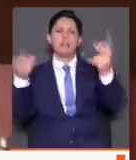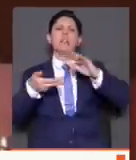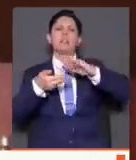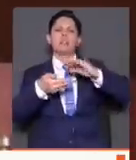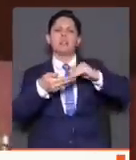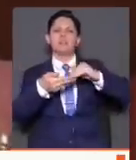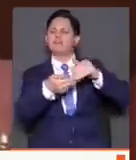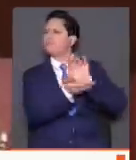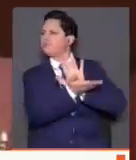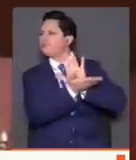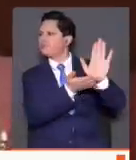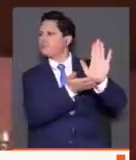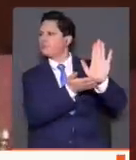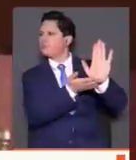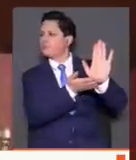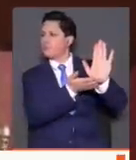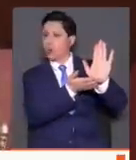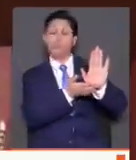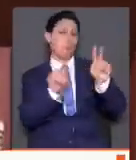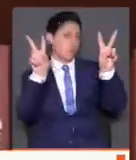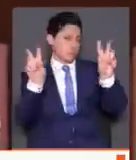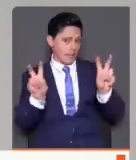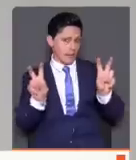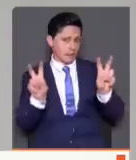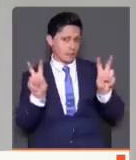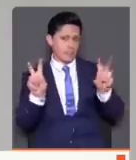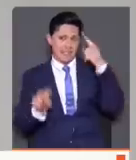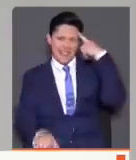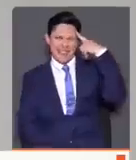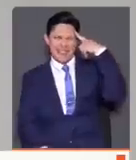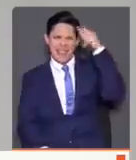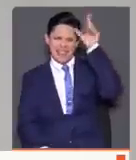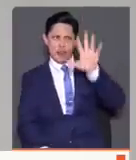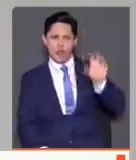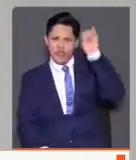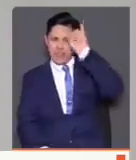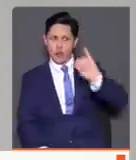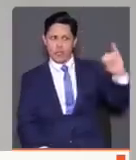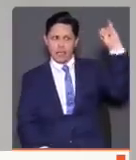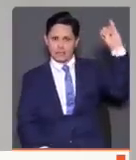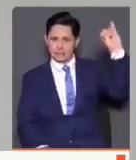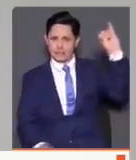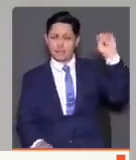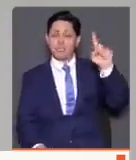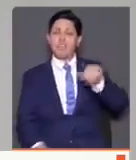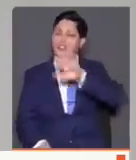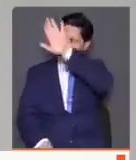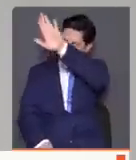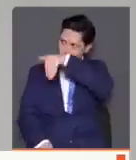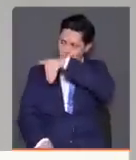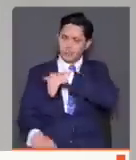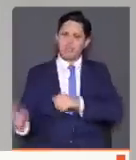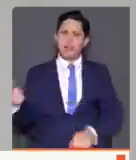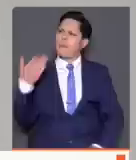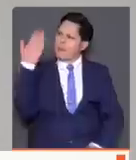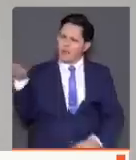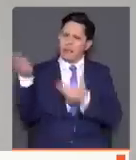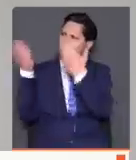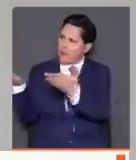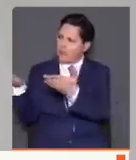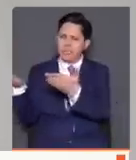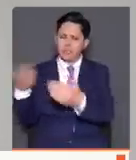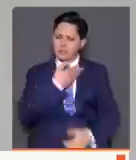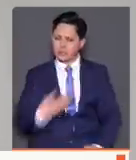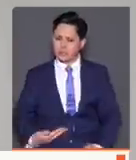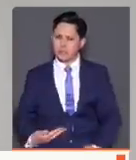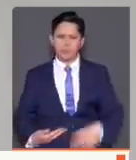desaguisado simplemente por motivos ideológicos. Hacemos un llamado al presidente Gabriel Boric de una vez por todas ponga por delante el interés